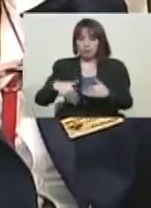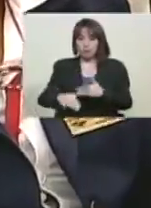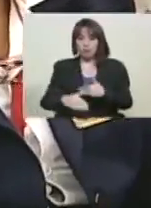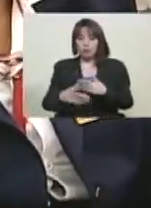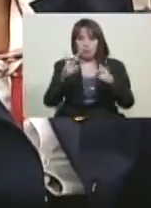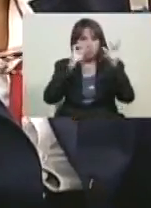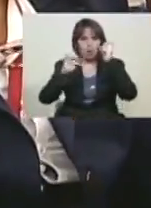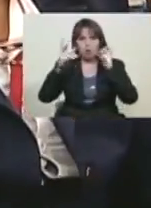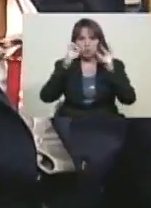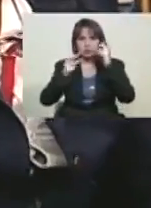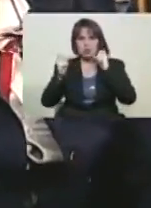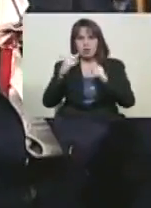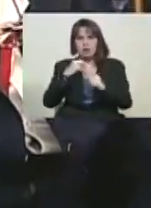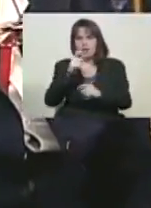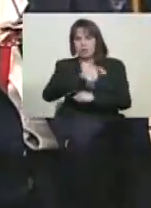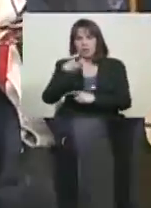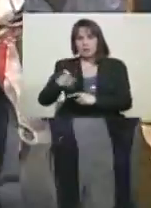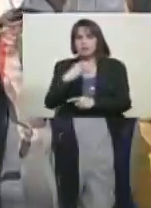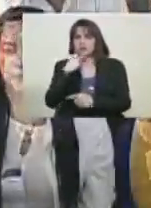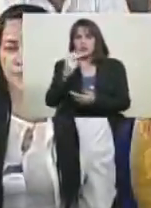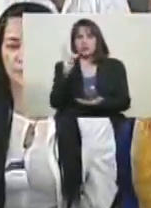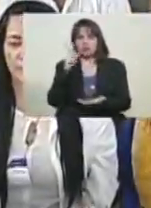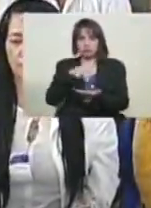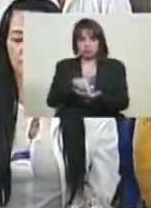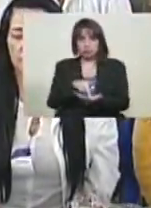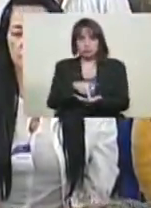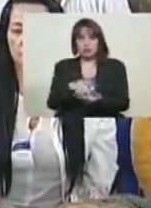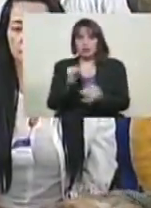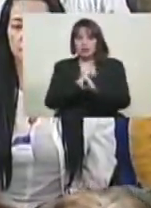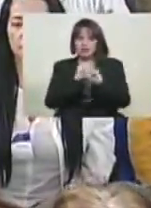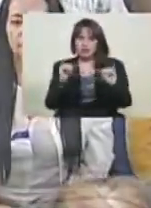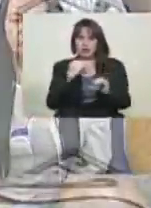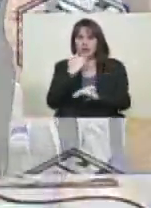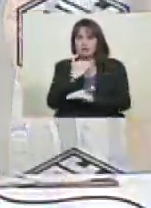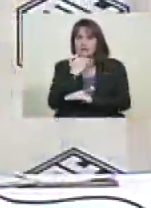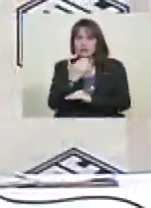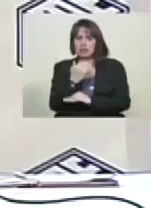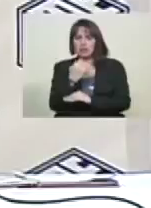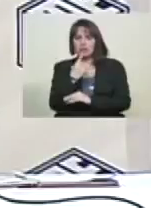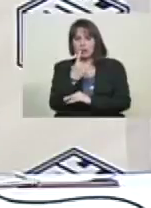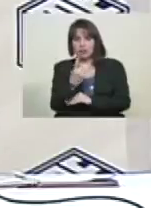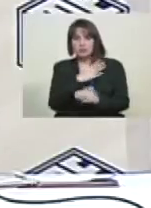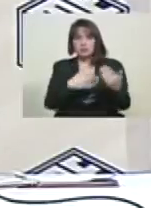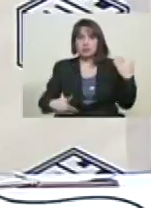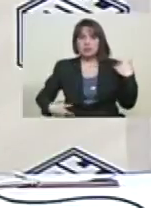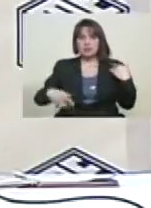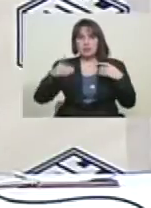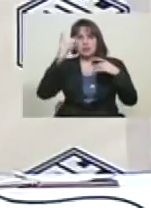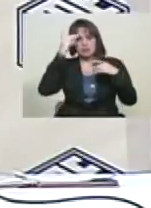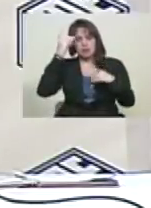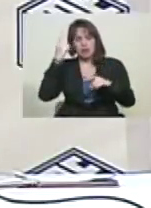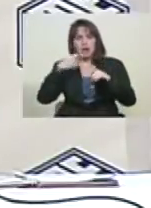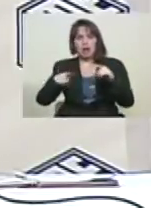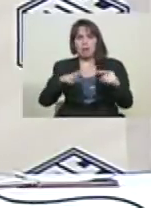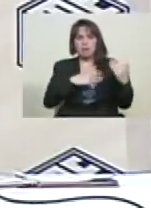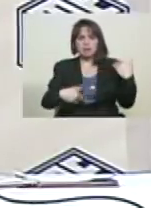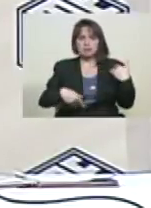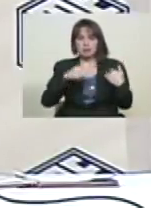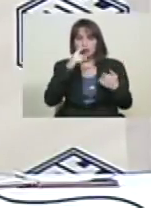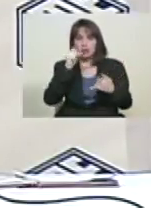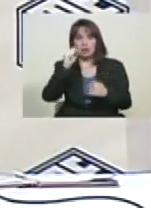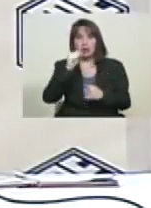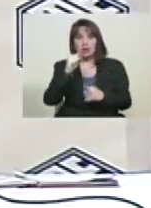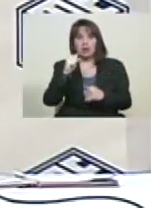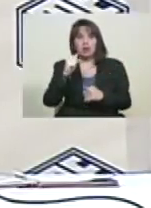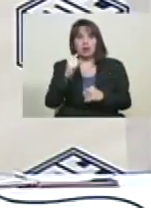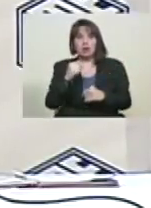vamos a escuchar de parte de uno de los voceros. Ya para finalizar, presidente, vicepresidenta, ha sido un clamor de los participantes en